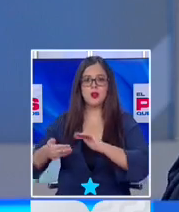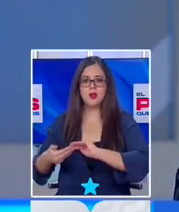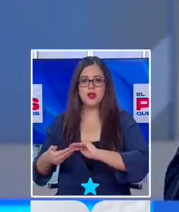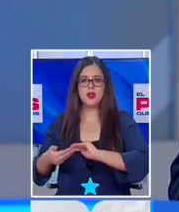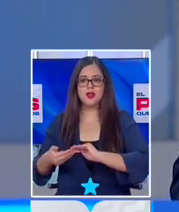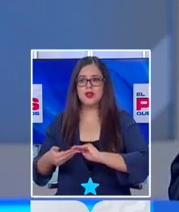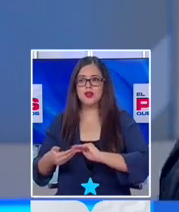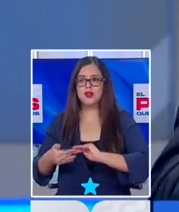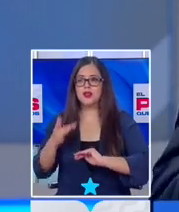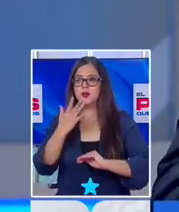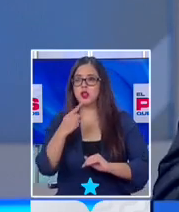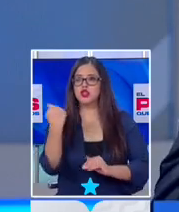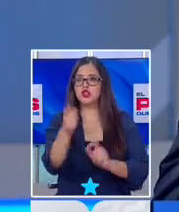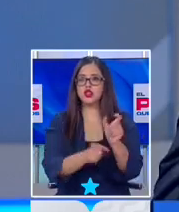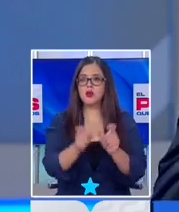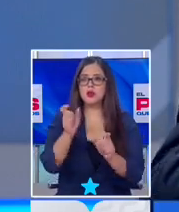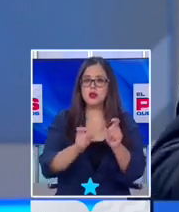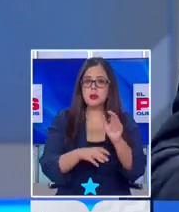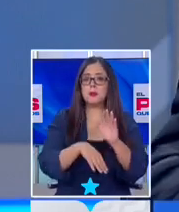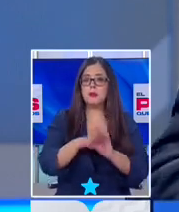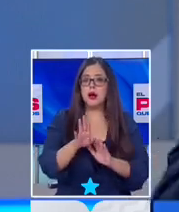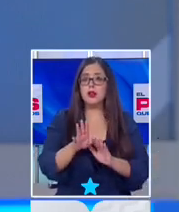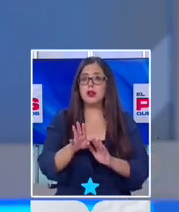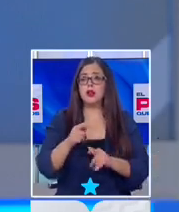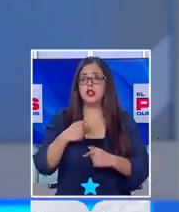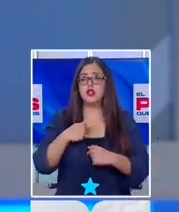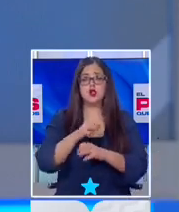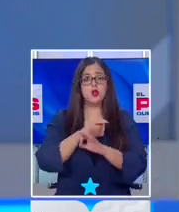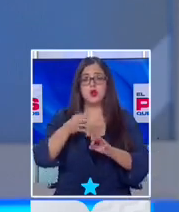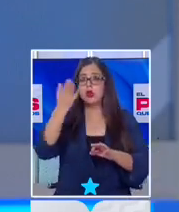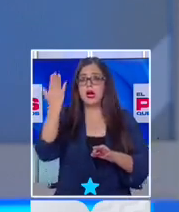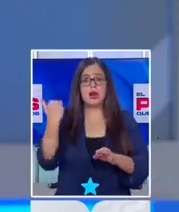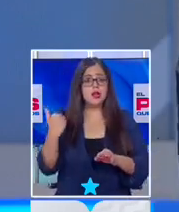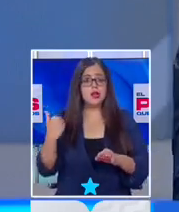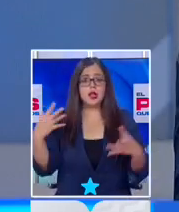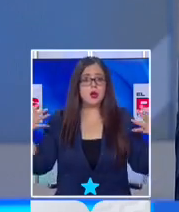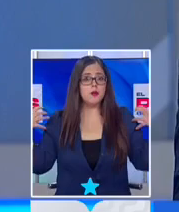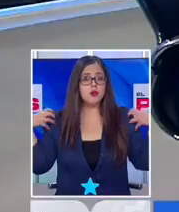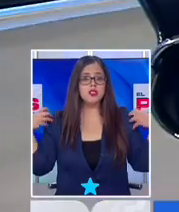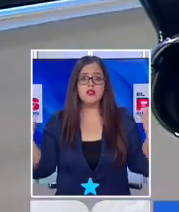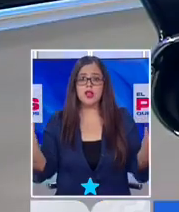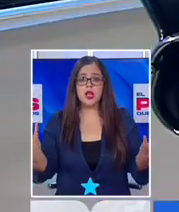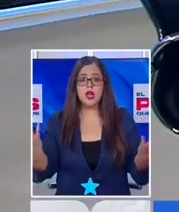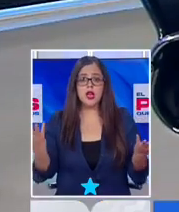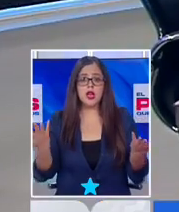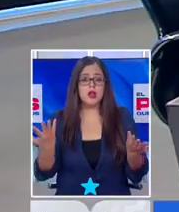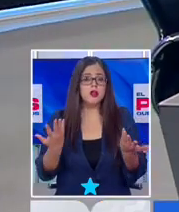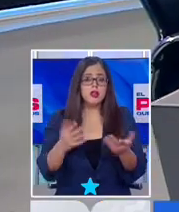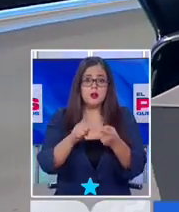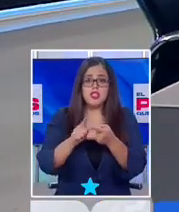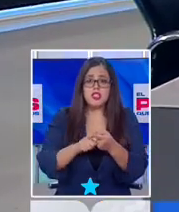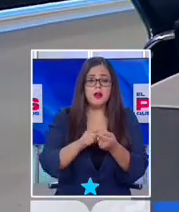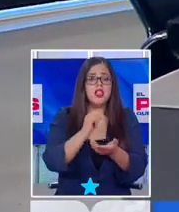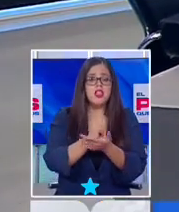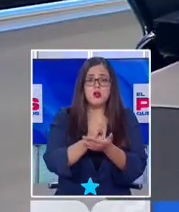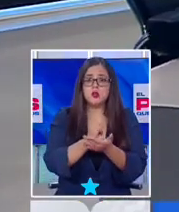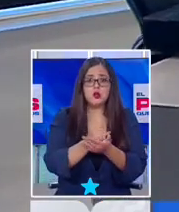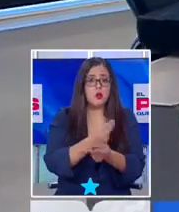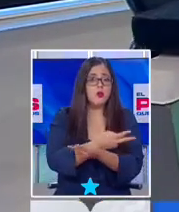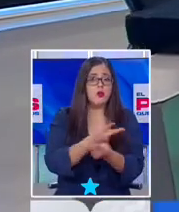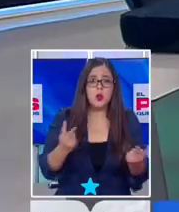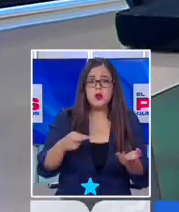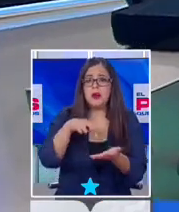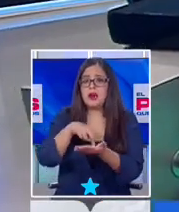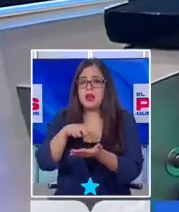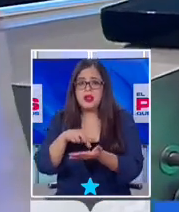porque nosotros son muchos a no más yo yo lo personal nunca estuve metido en cargo público buscar gobierno ni parlamentario en exceso nada soy un